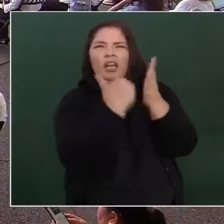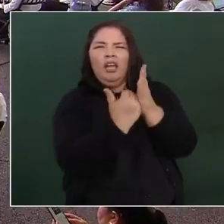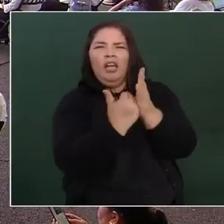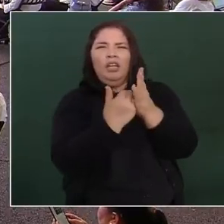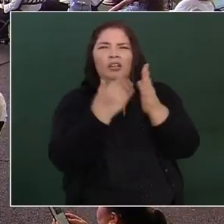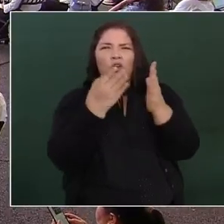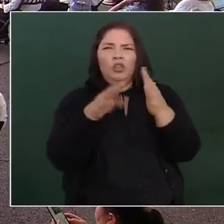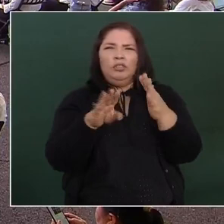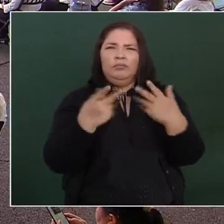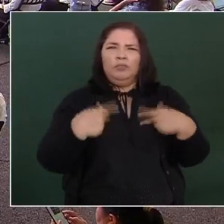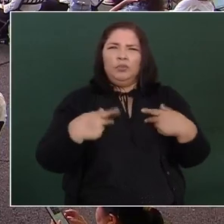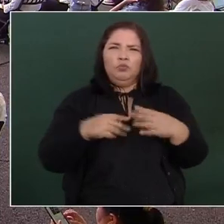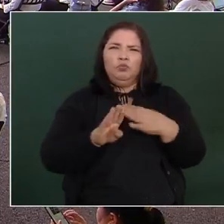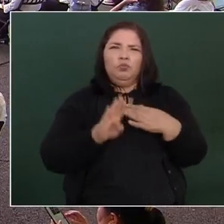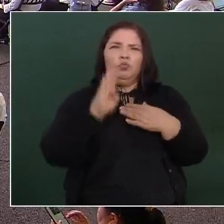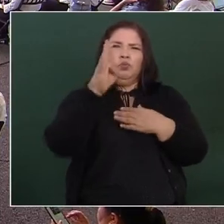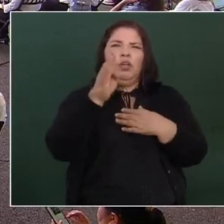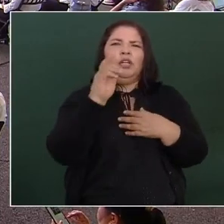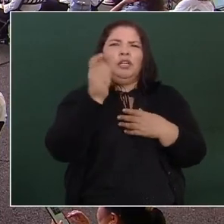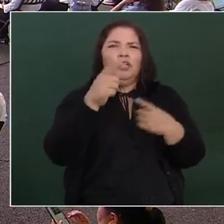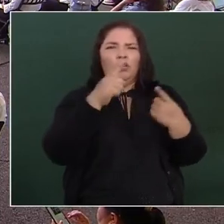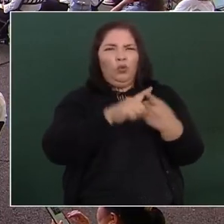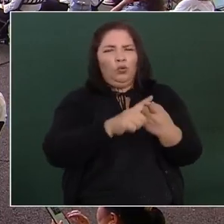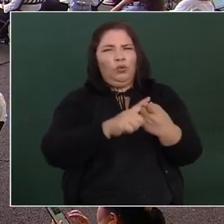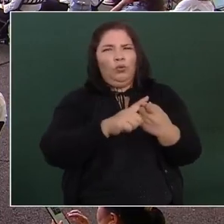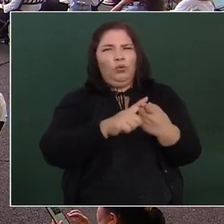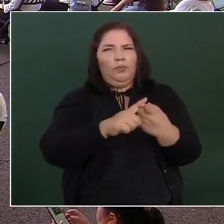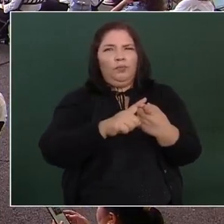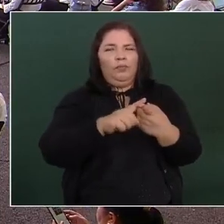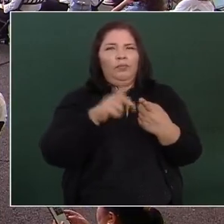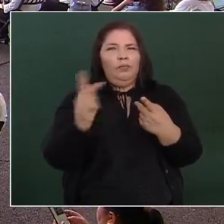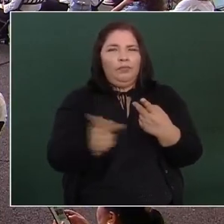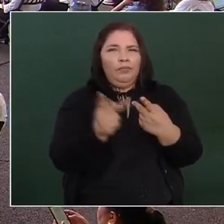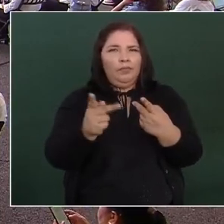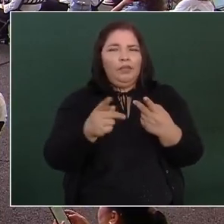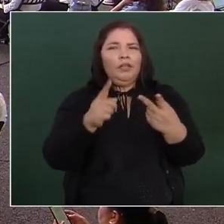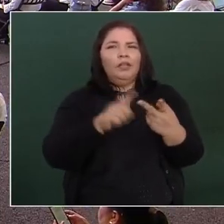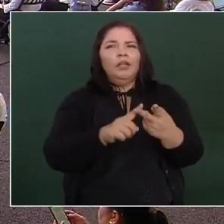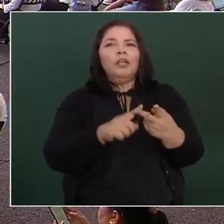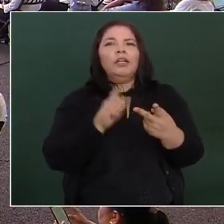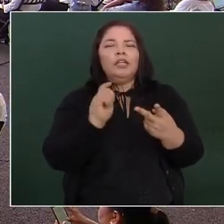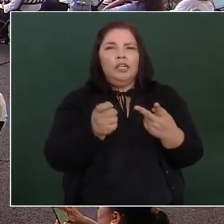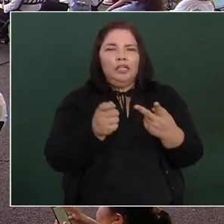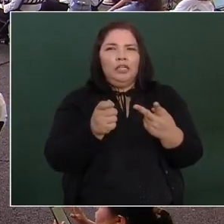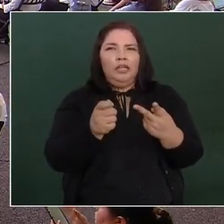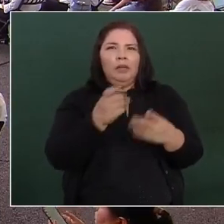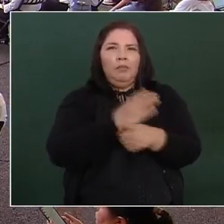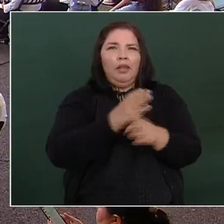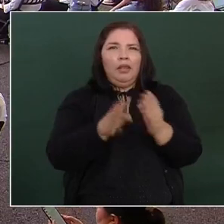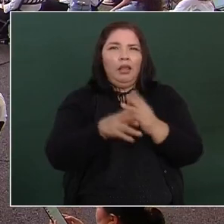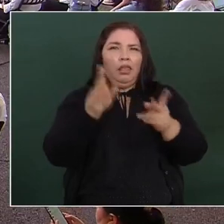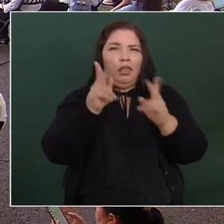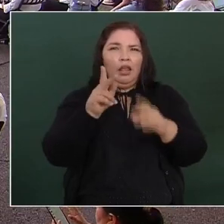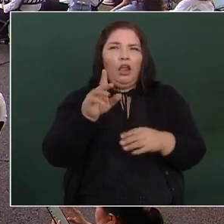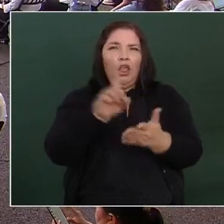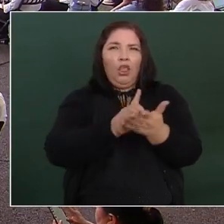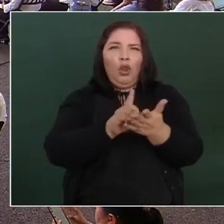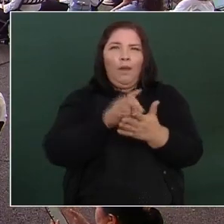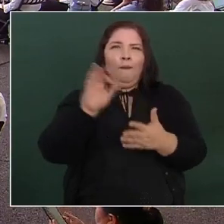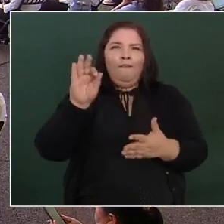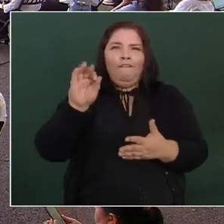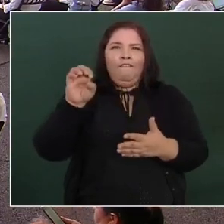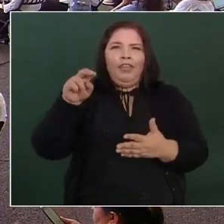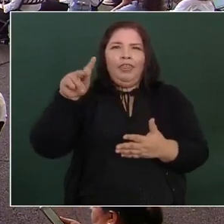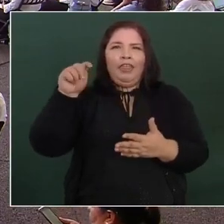ayer informaba la Casa Blanca que sería uno de ellos, pero también le preguntaba por eso si se tocaría el tema del fentanilo, que es una crisis allá,